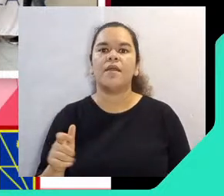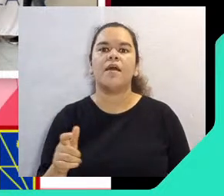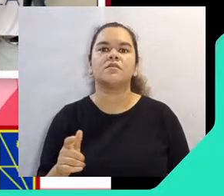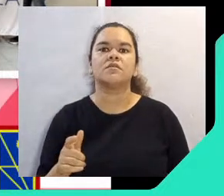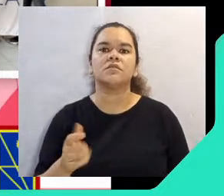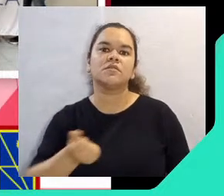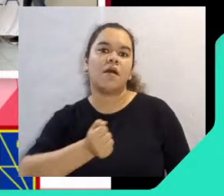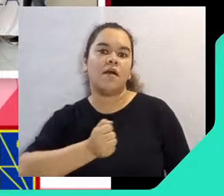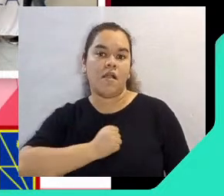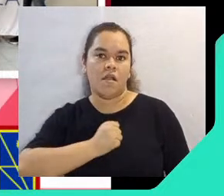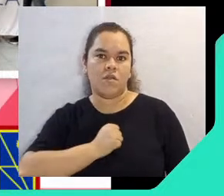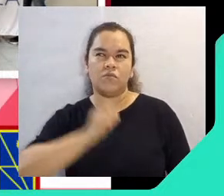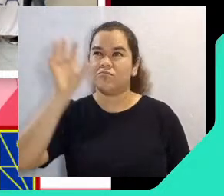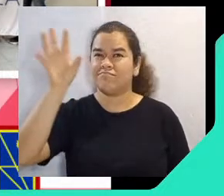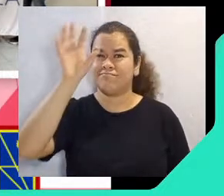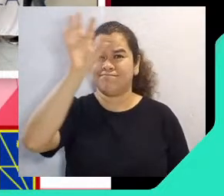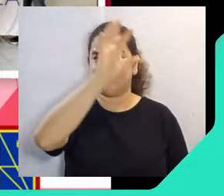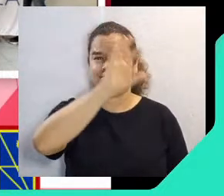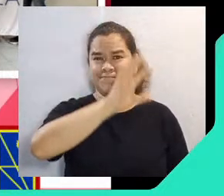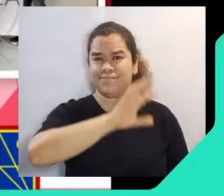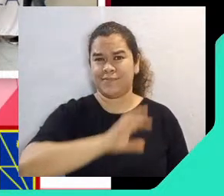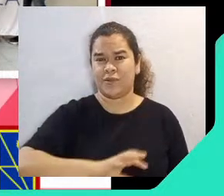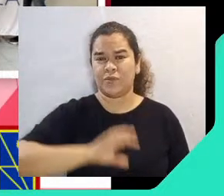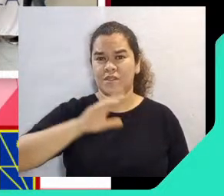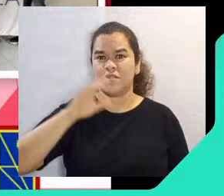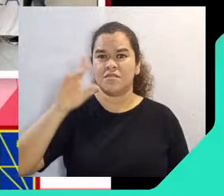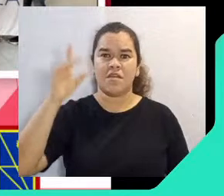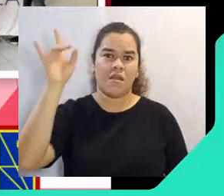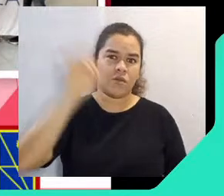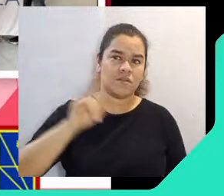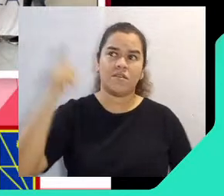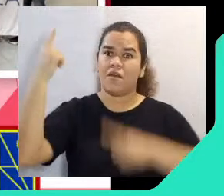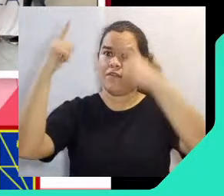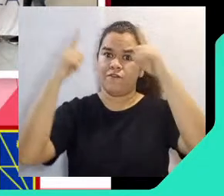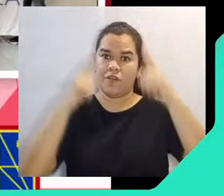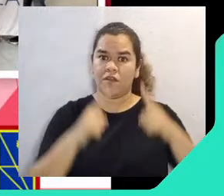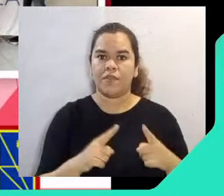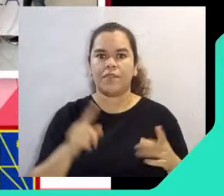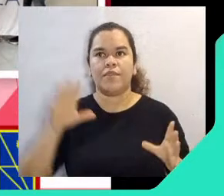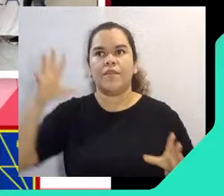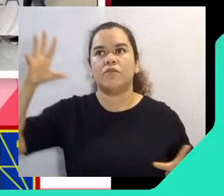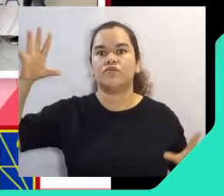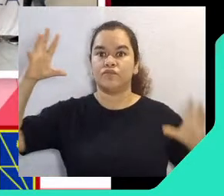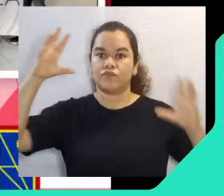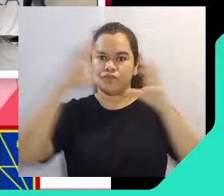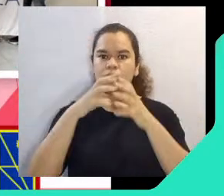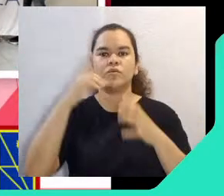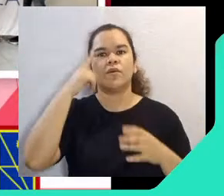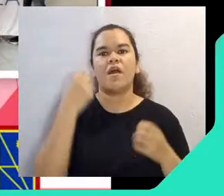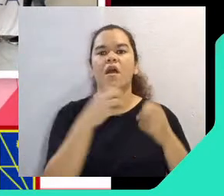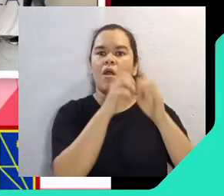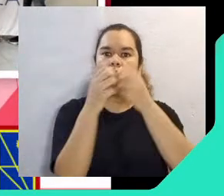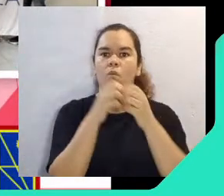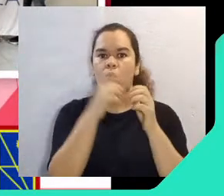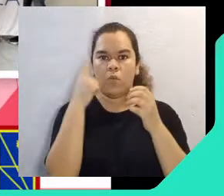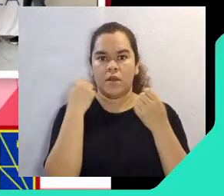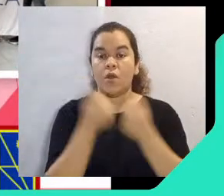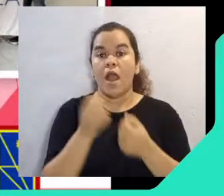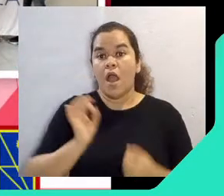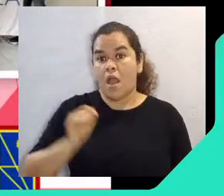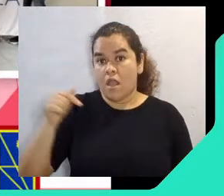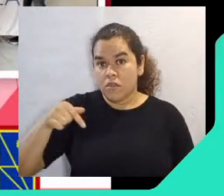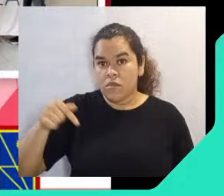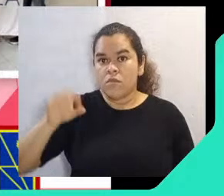sea, estudiantes de la carrera de Ingeniería en Agrimensura de cada provincia, y este año se realizó en